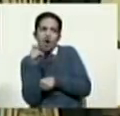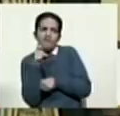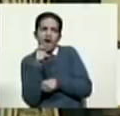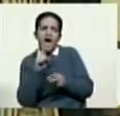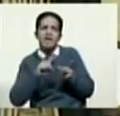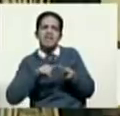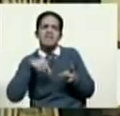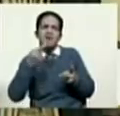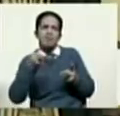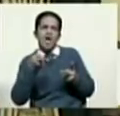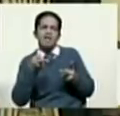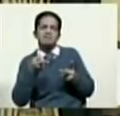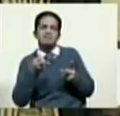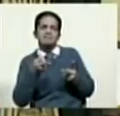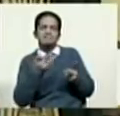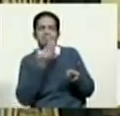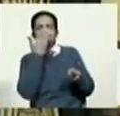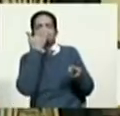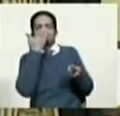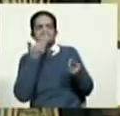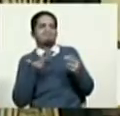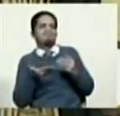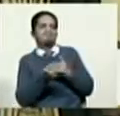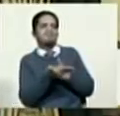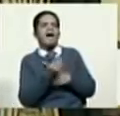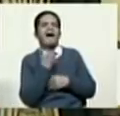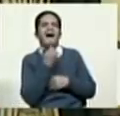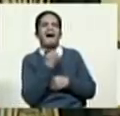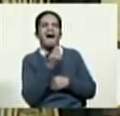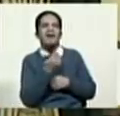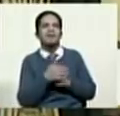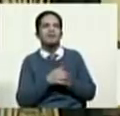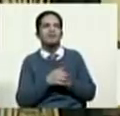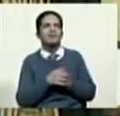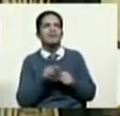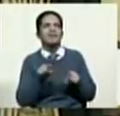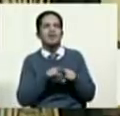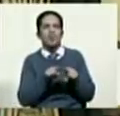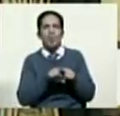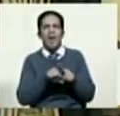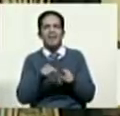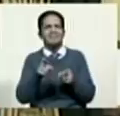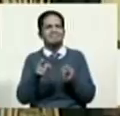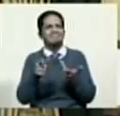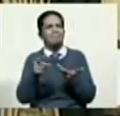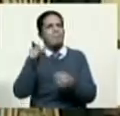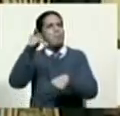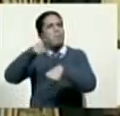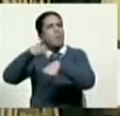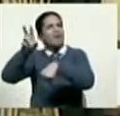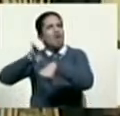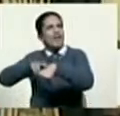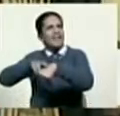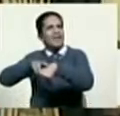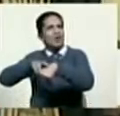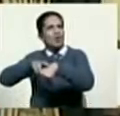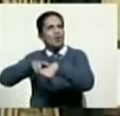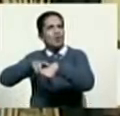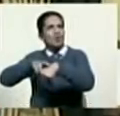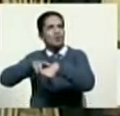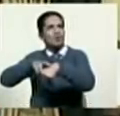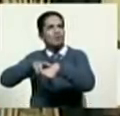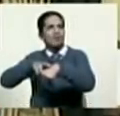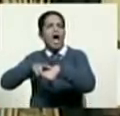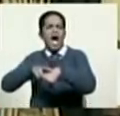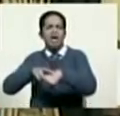papel toalé, como le lanzó Donald Trump al pueblo de Puerto Rico. Papel toalé le fue a llevar